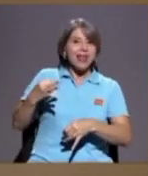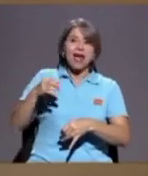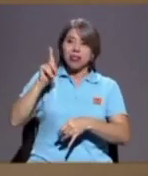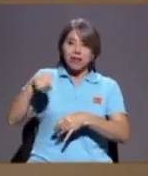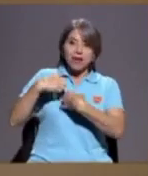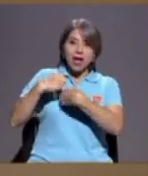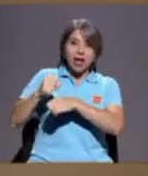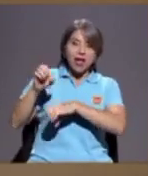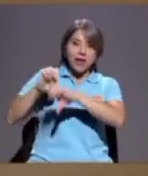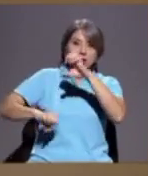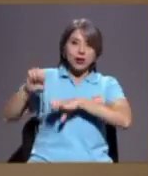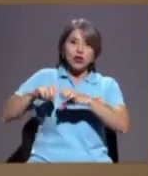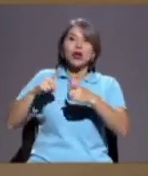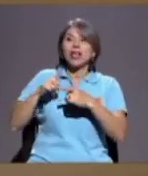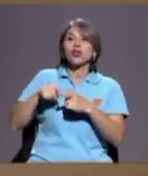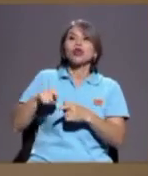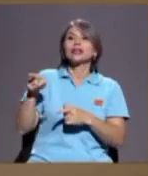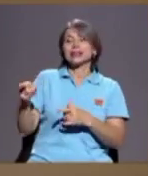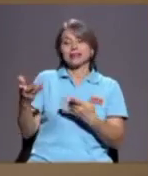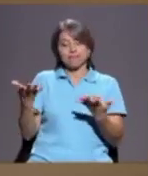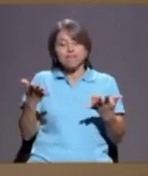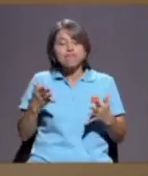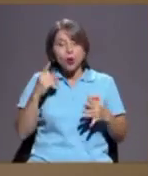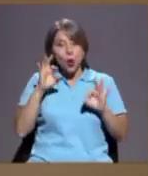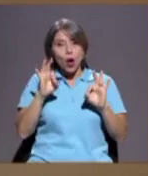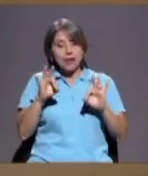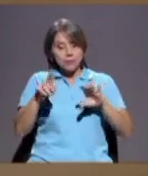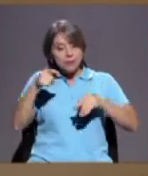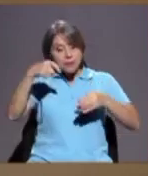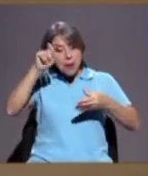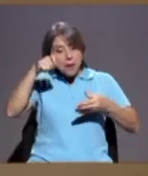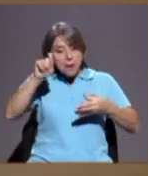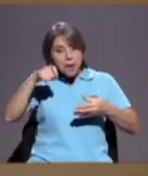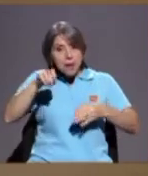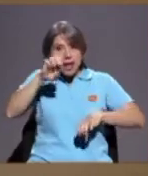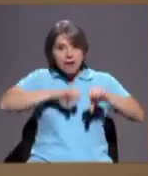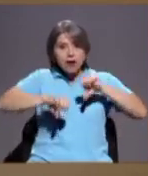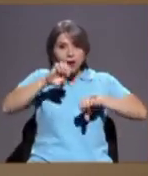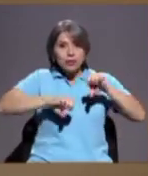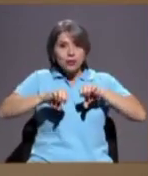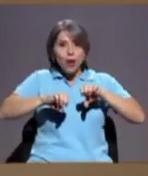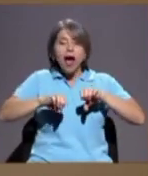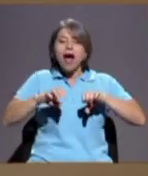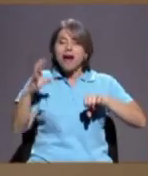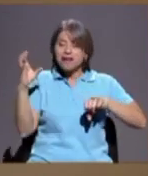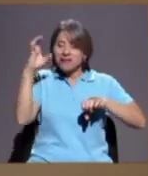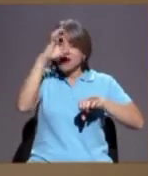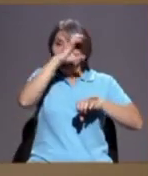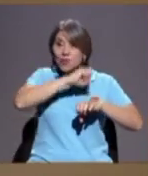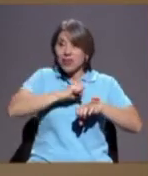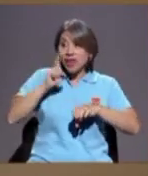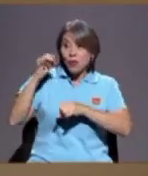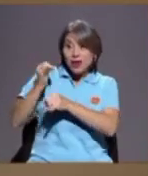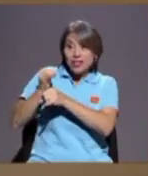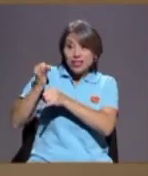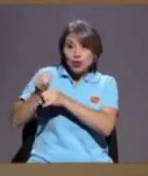ponían a evaluarlo, y entonces lo que encontraban es que la institución lo proponía,